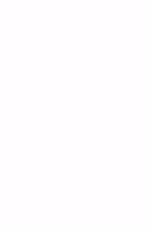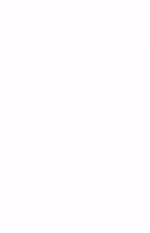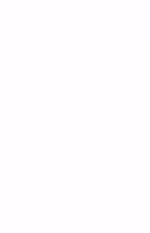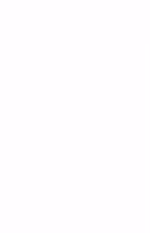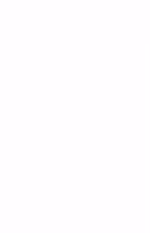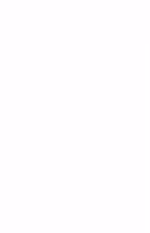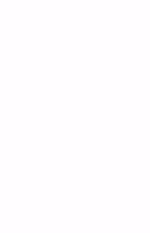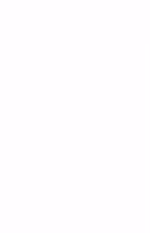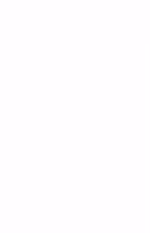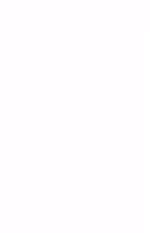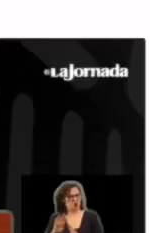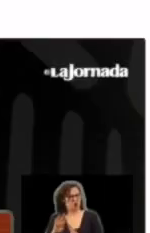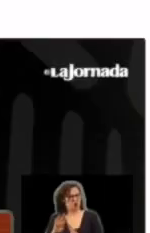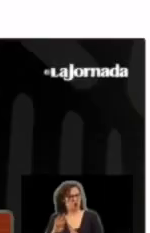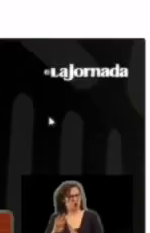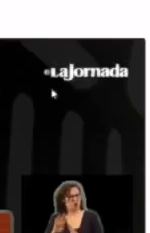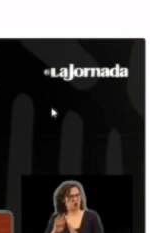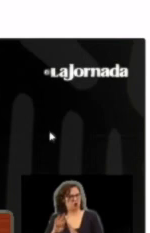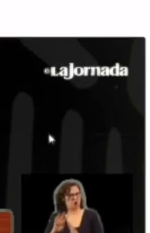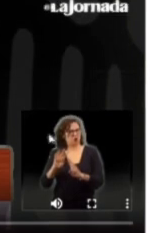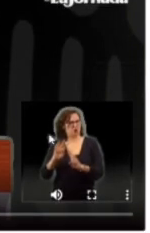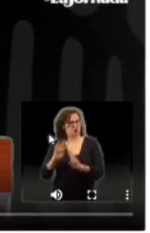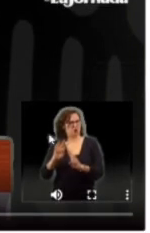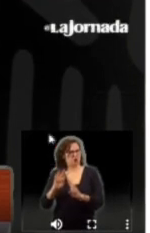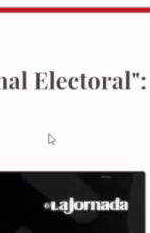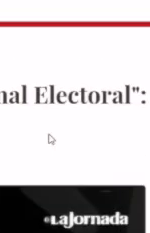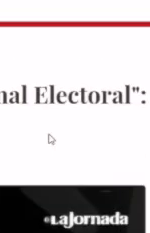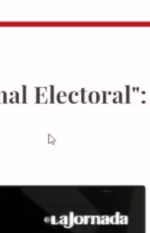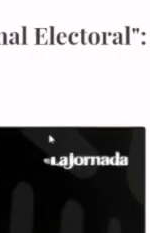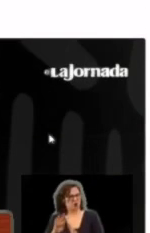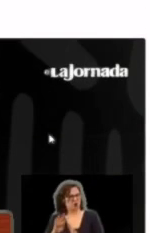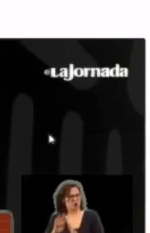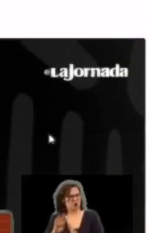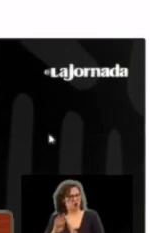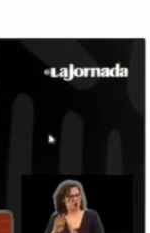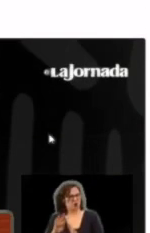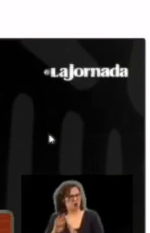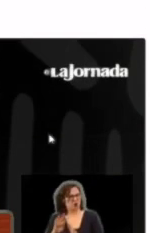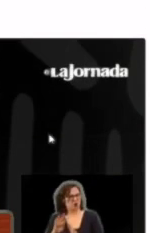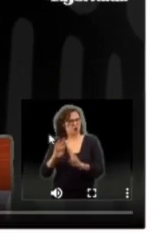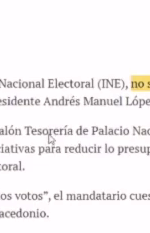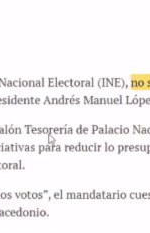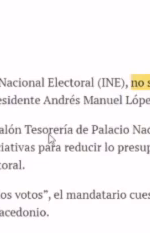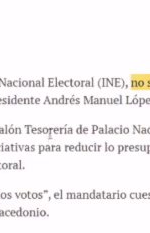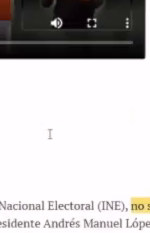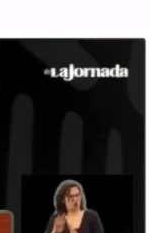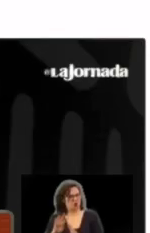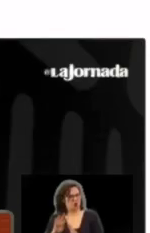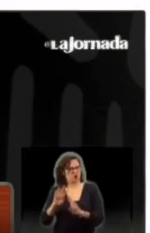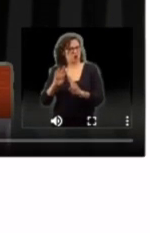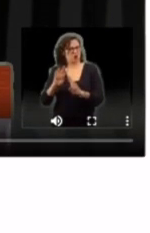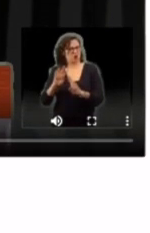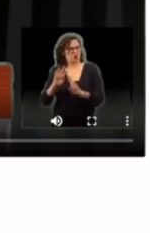Congreso de la Unión lo controla el PAN y el PRI, los consejeros van a actuar por consigna como no han hecho hasta ahora. No tengo confianza en el INE. Vamos a